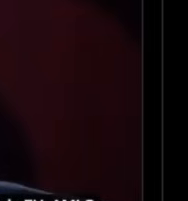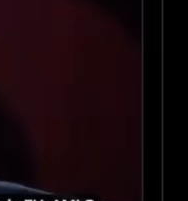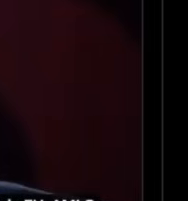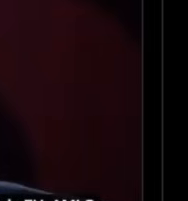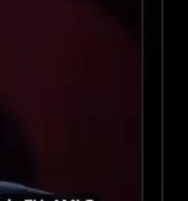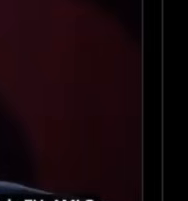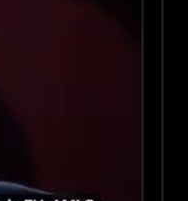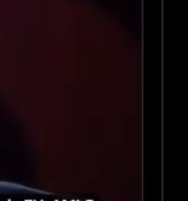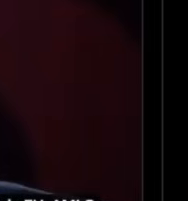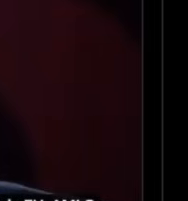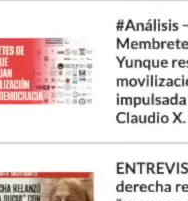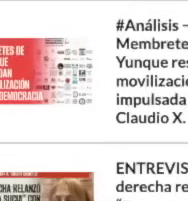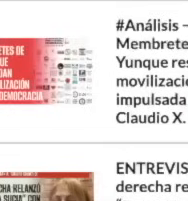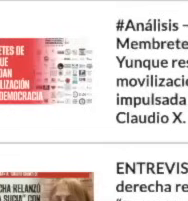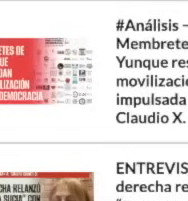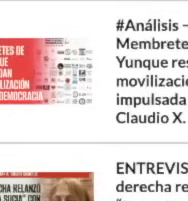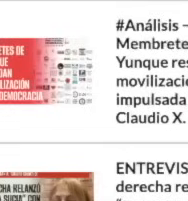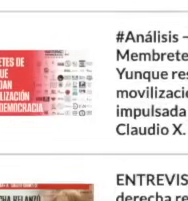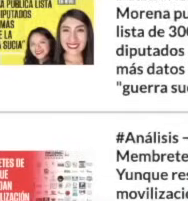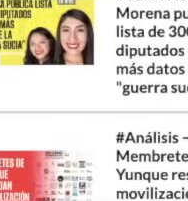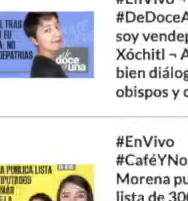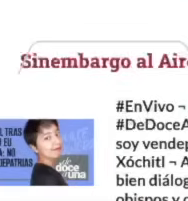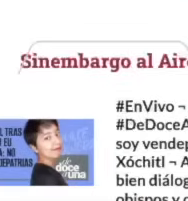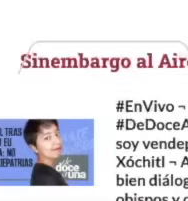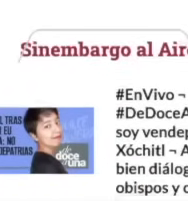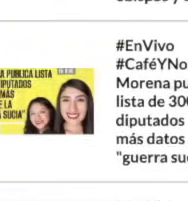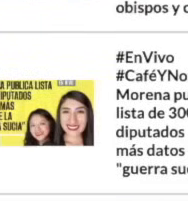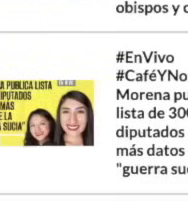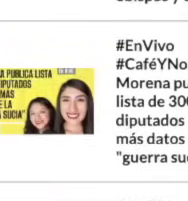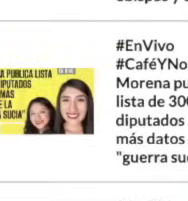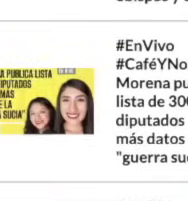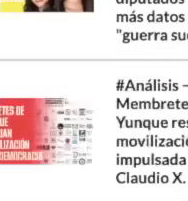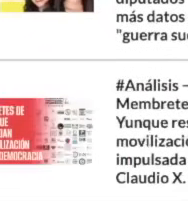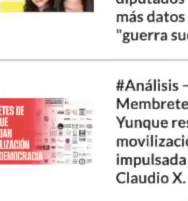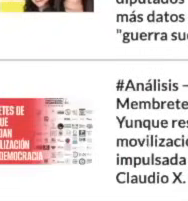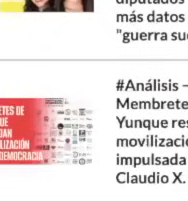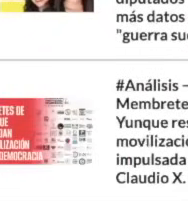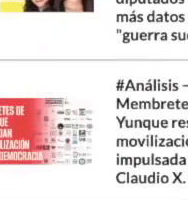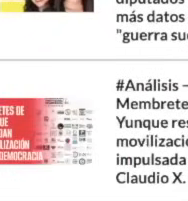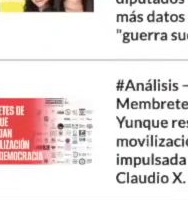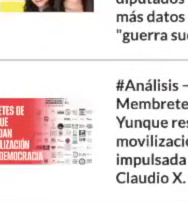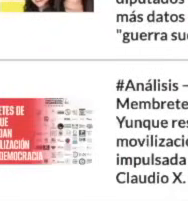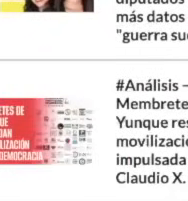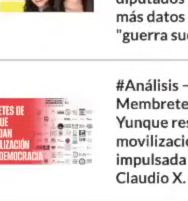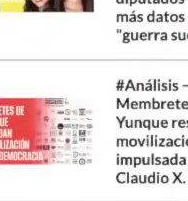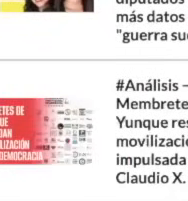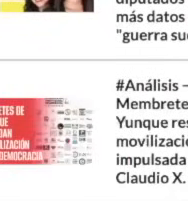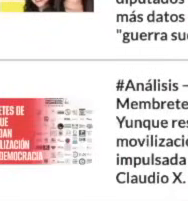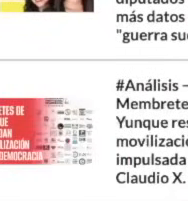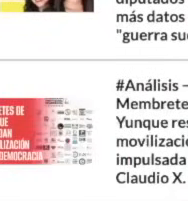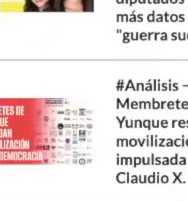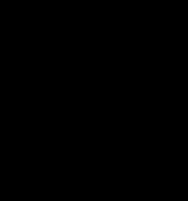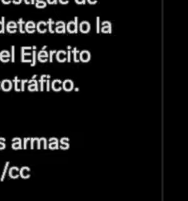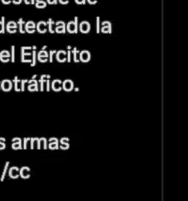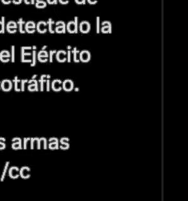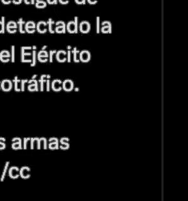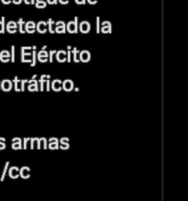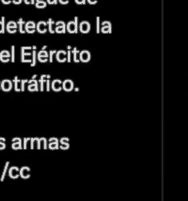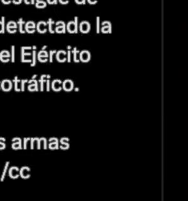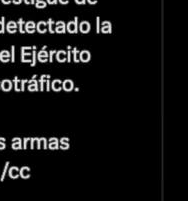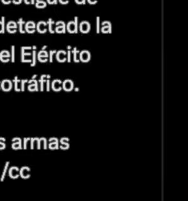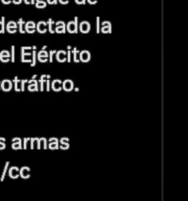llega de Texas las armas obviamente y Y bueno ya sabemos